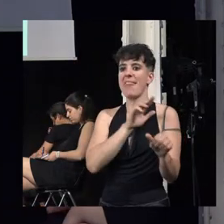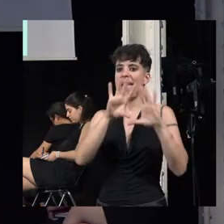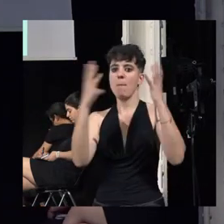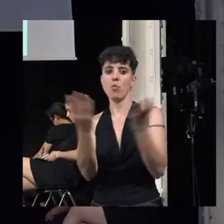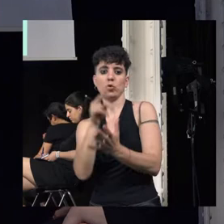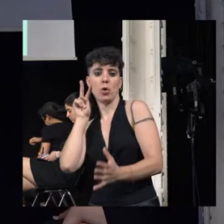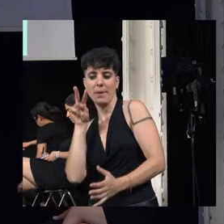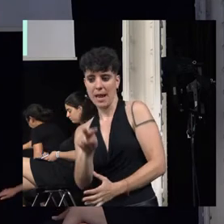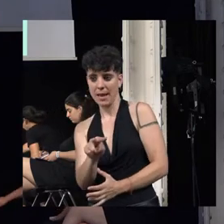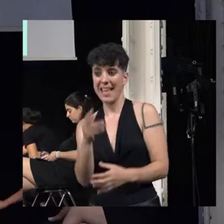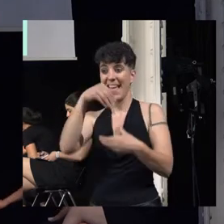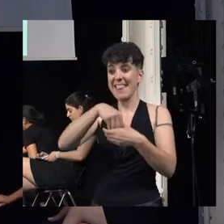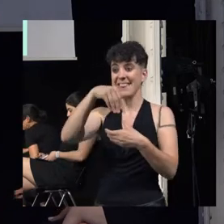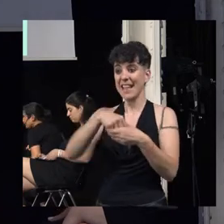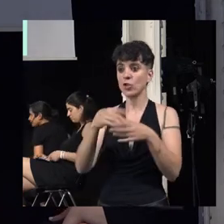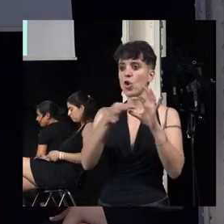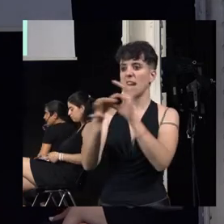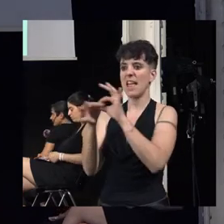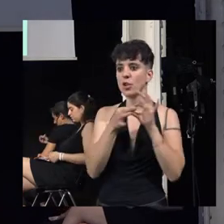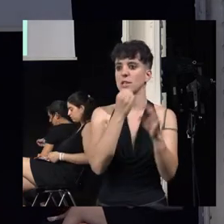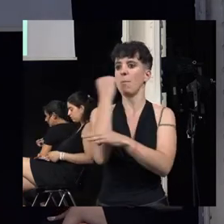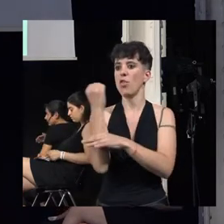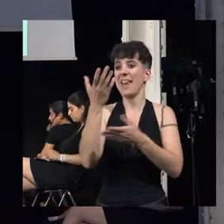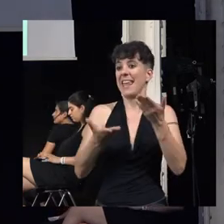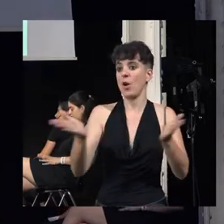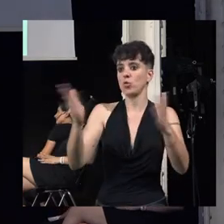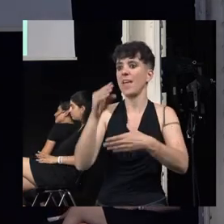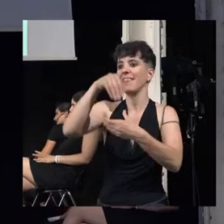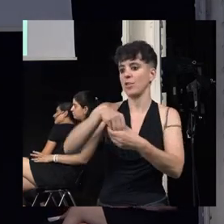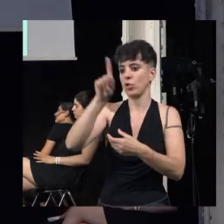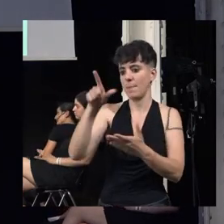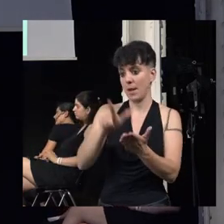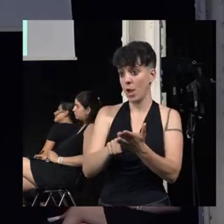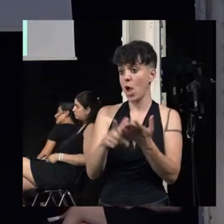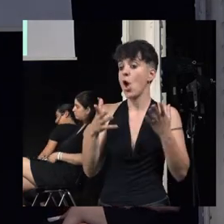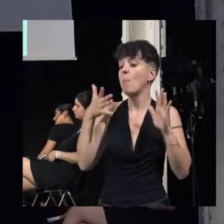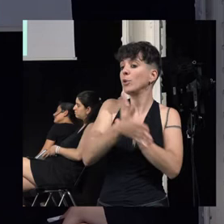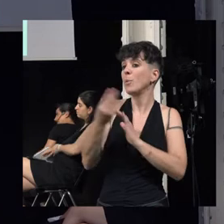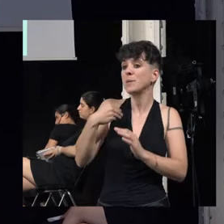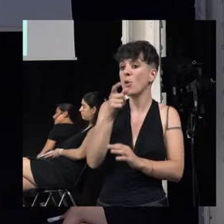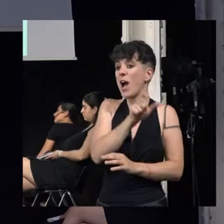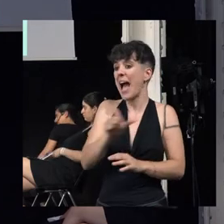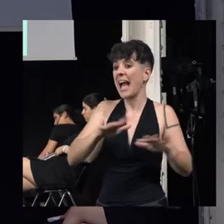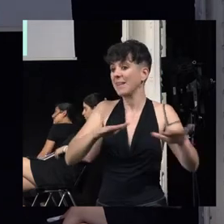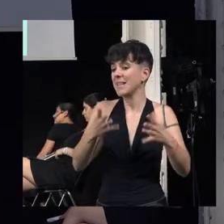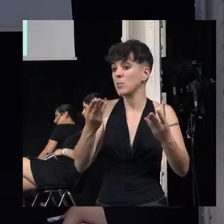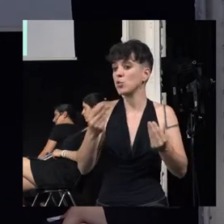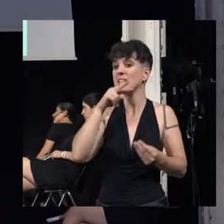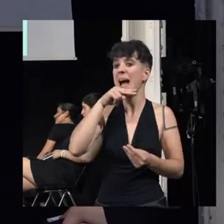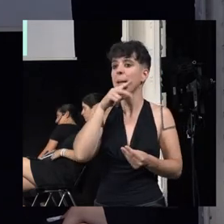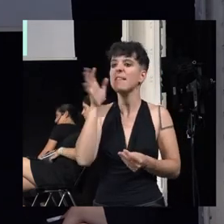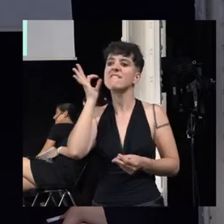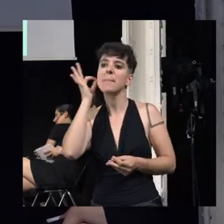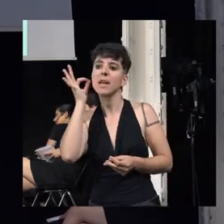las relaciones de poder y las injusticias van implícitas. Por eso, muchos activistas hablamos en femenino, más allá de cuál sea nuestra